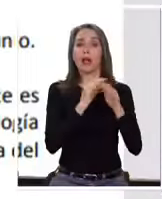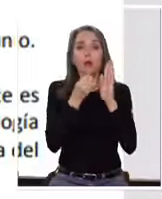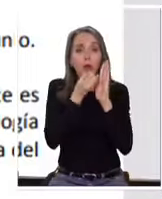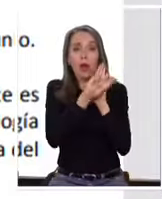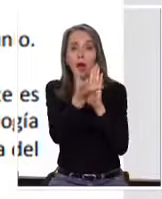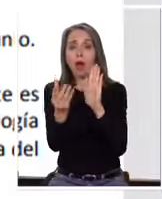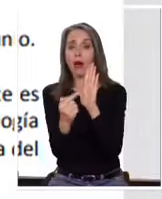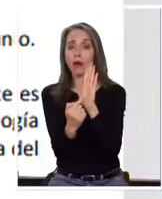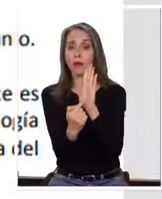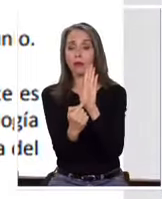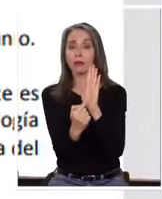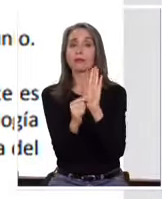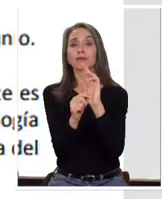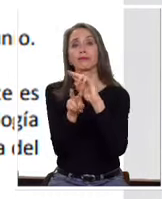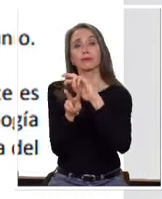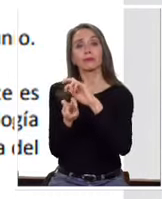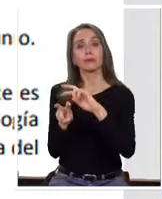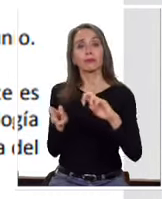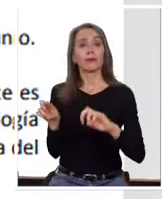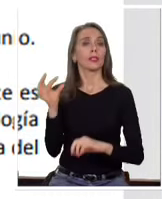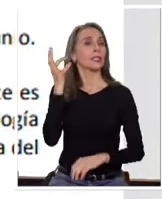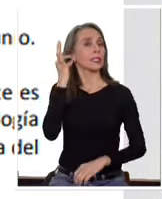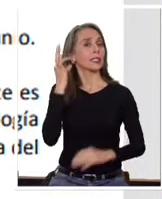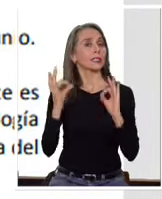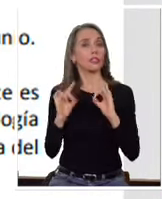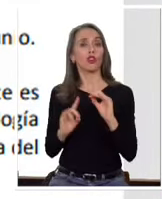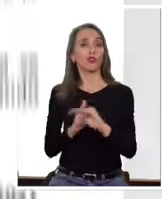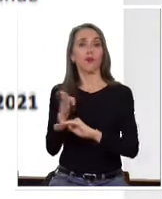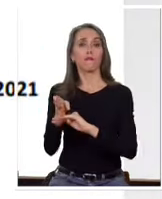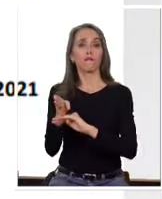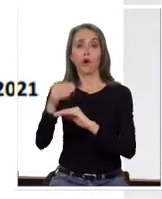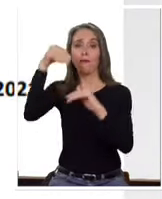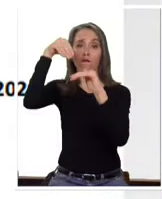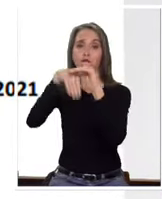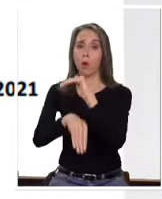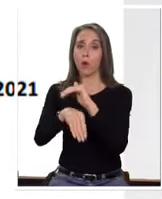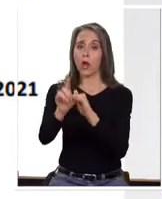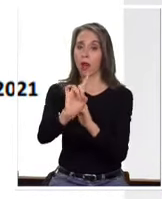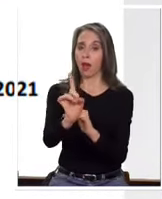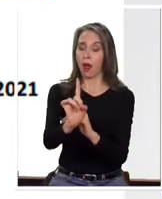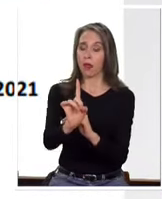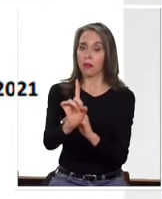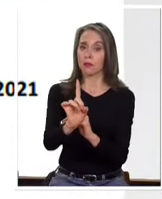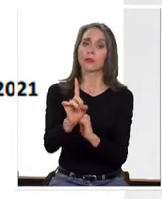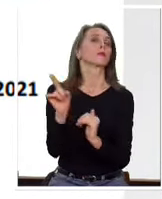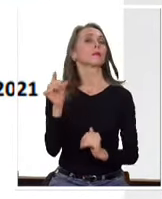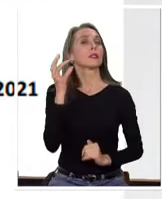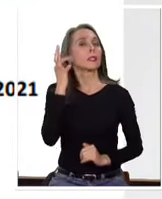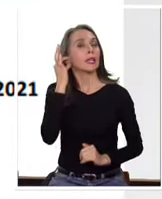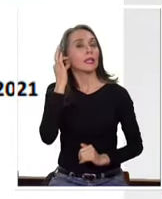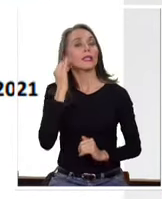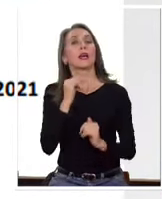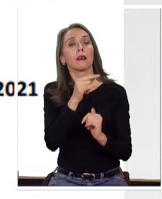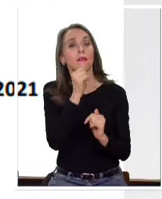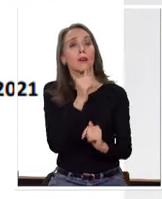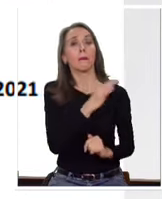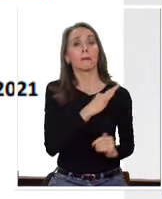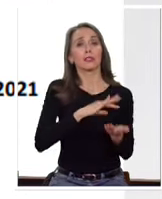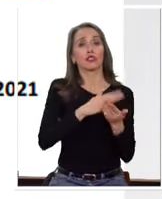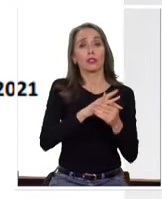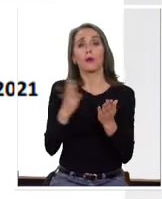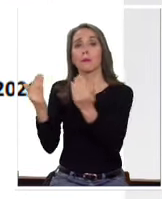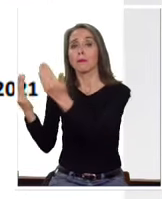comunicado que, según su investigación, ella no asistió a dicho funeral. Aclaran que, en todo caso, continúan recabando